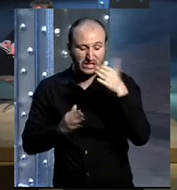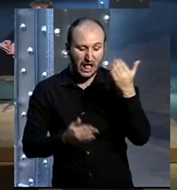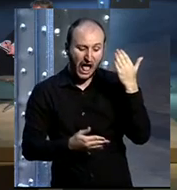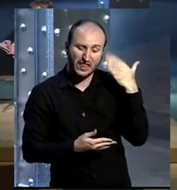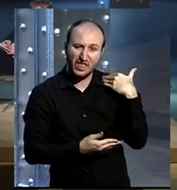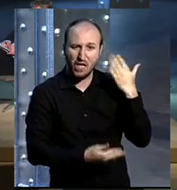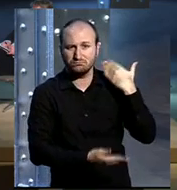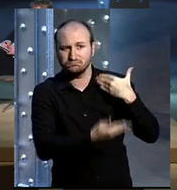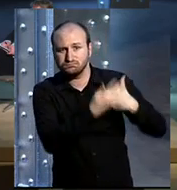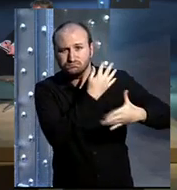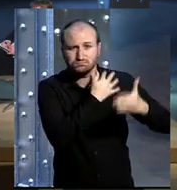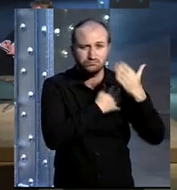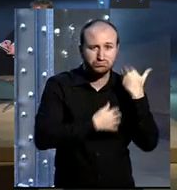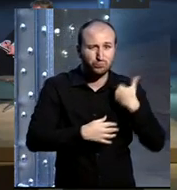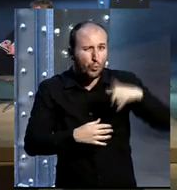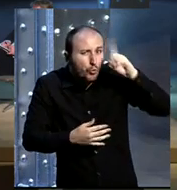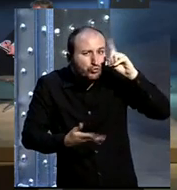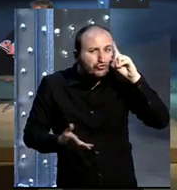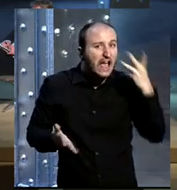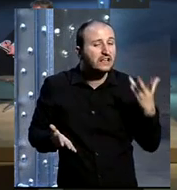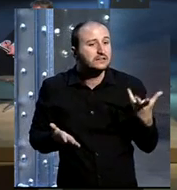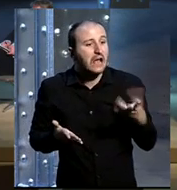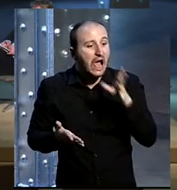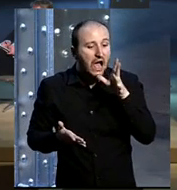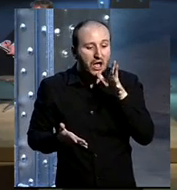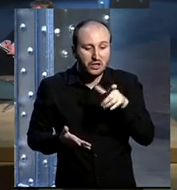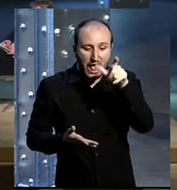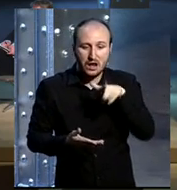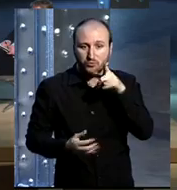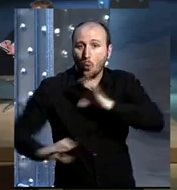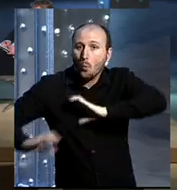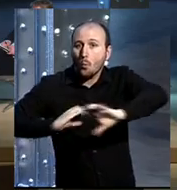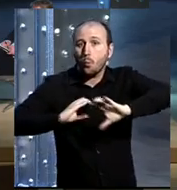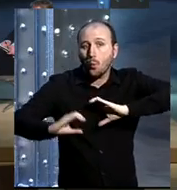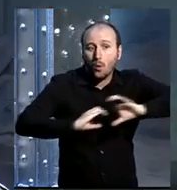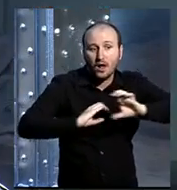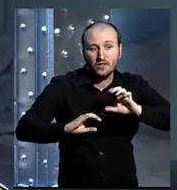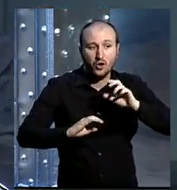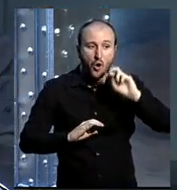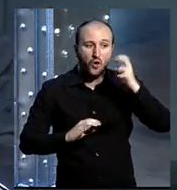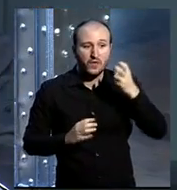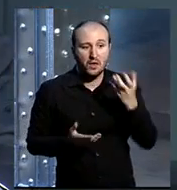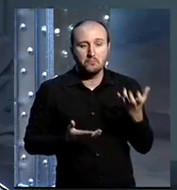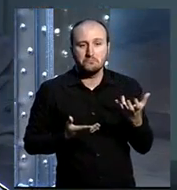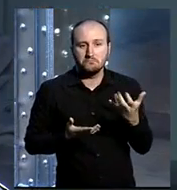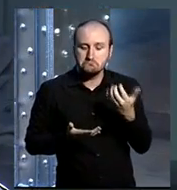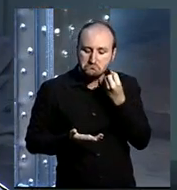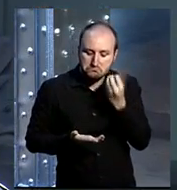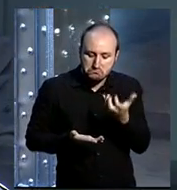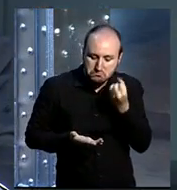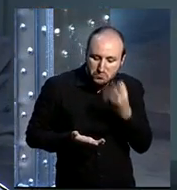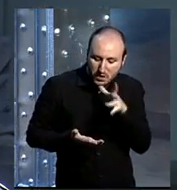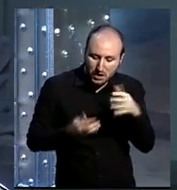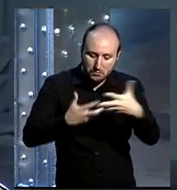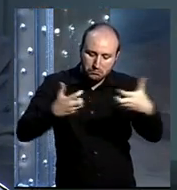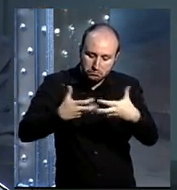anteriores, ahora y tal, ha sido comunicador, porque la verdad es que está muy bien